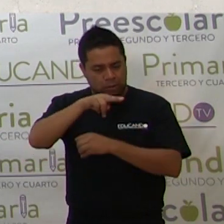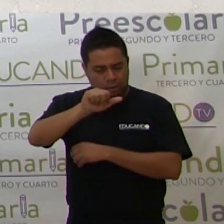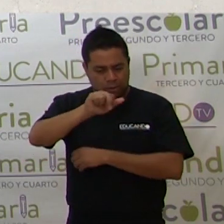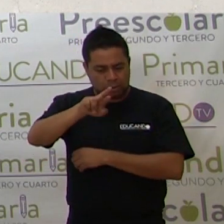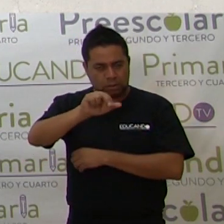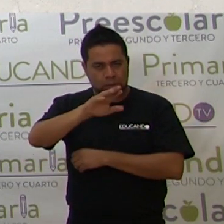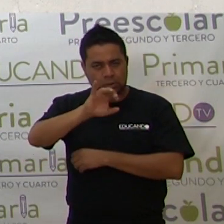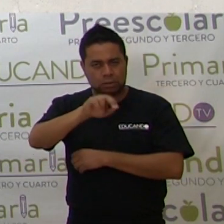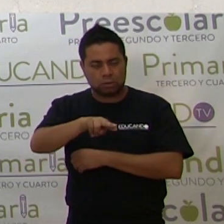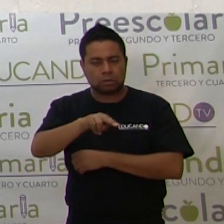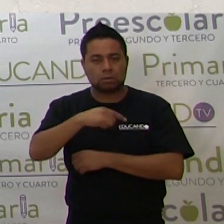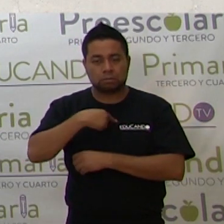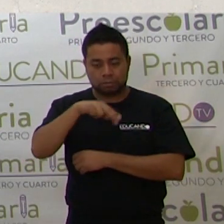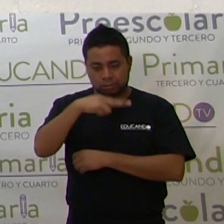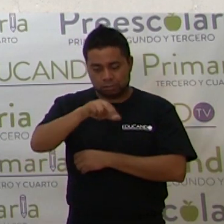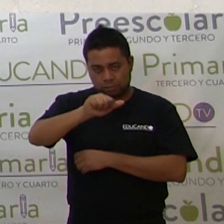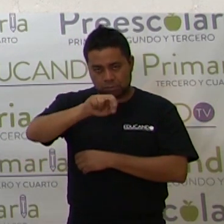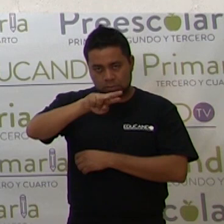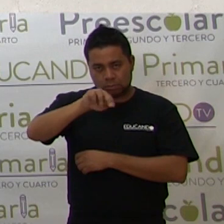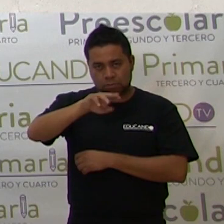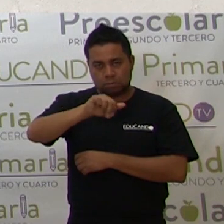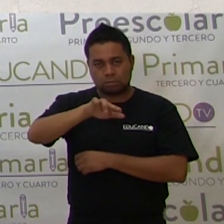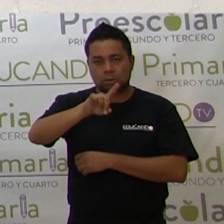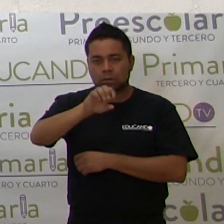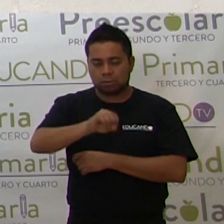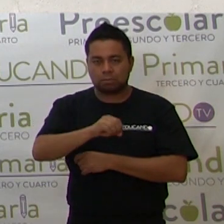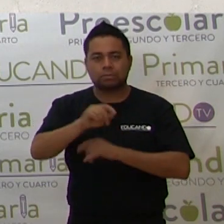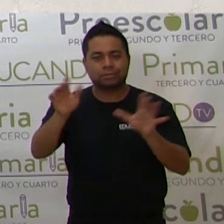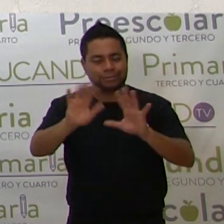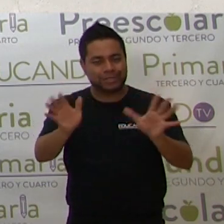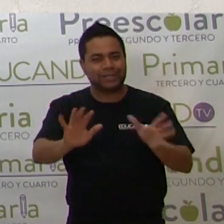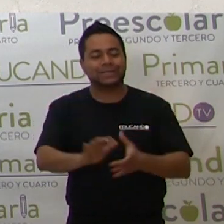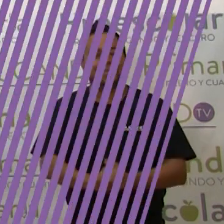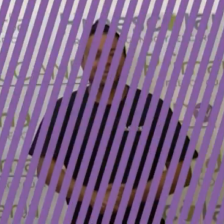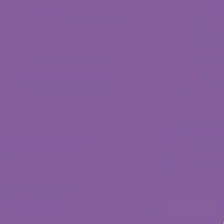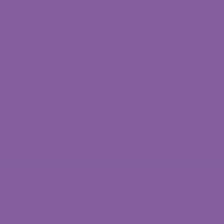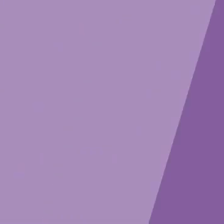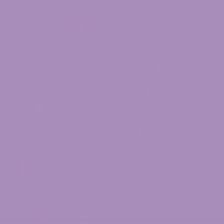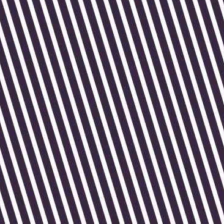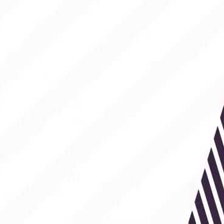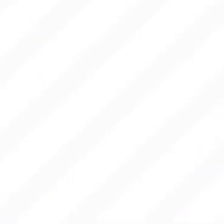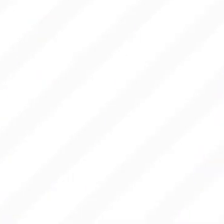narraciones. Mi nombre es Armando Mendoza. Adiós.